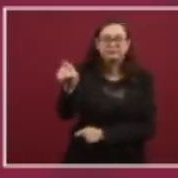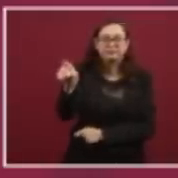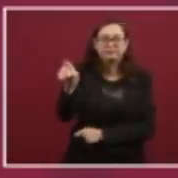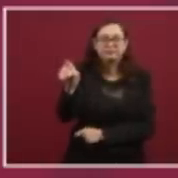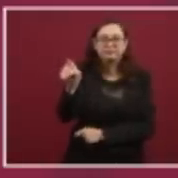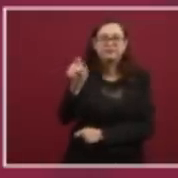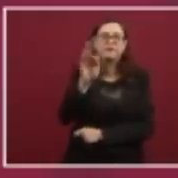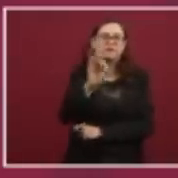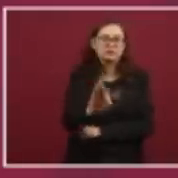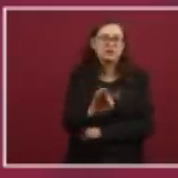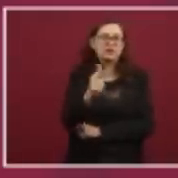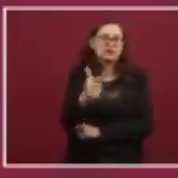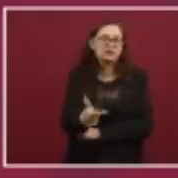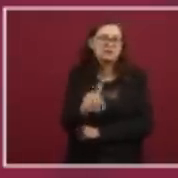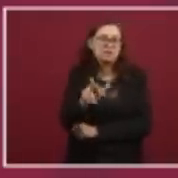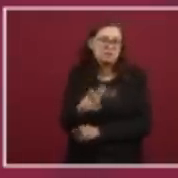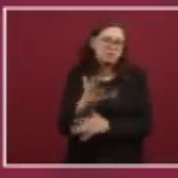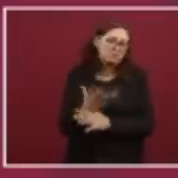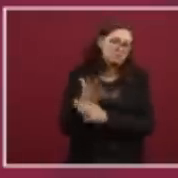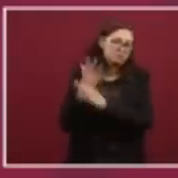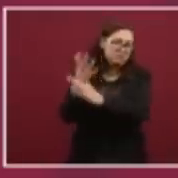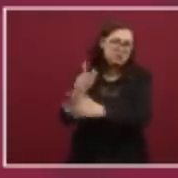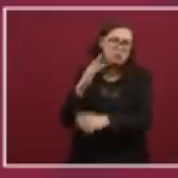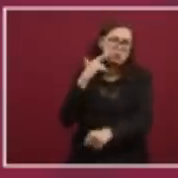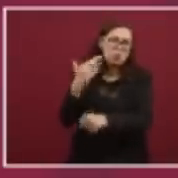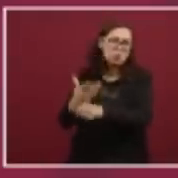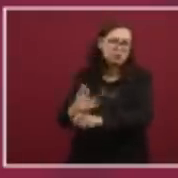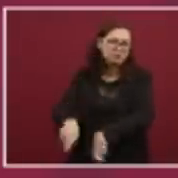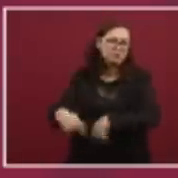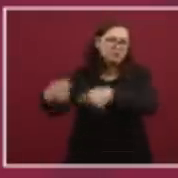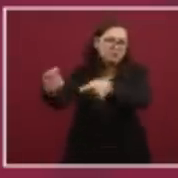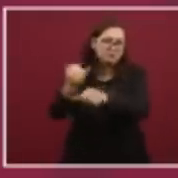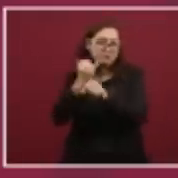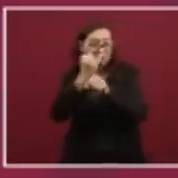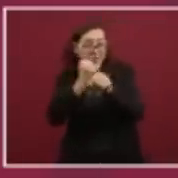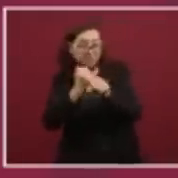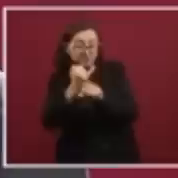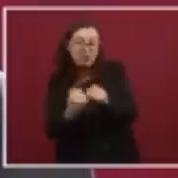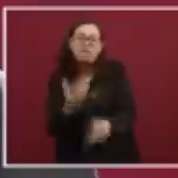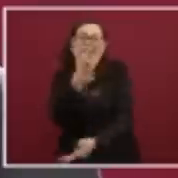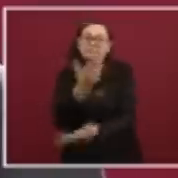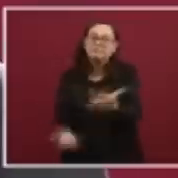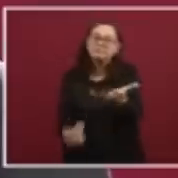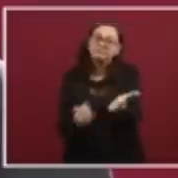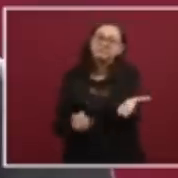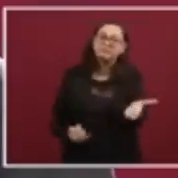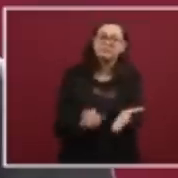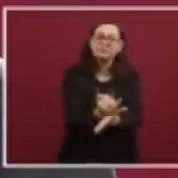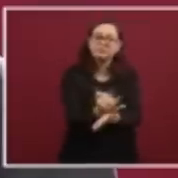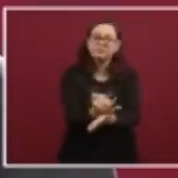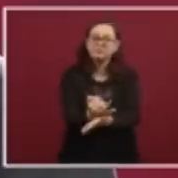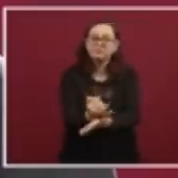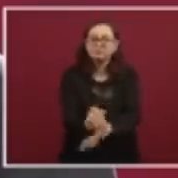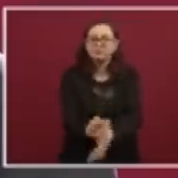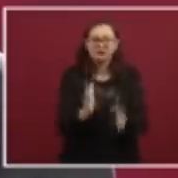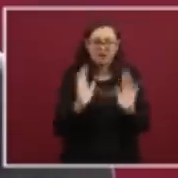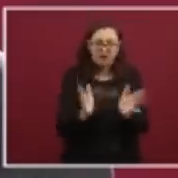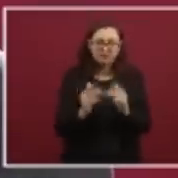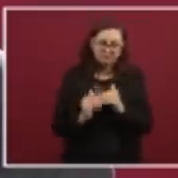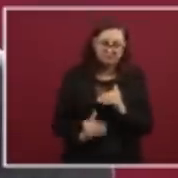a la Fiscalía General de la República. Entonces, eso es lo que se está haciendo.